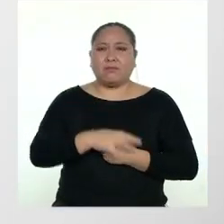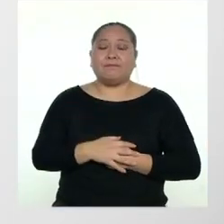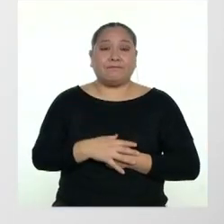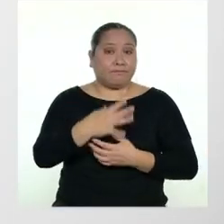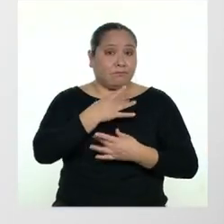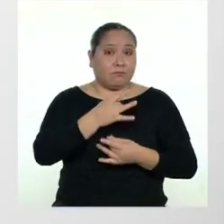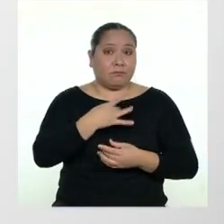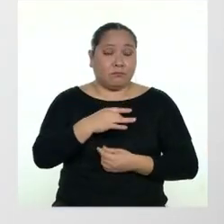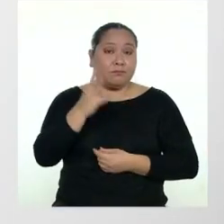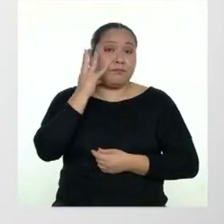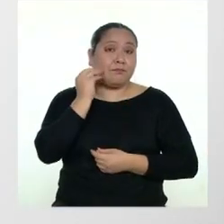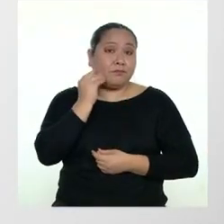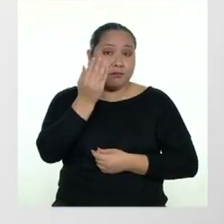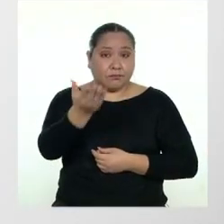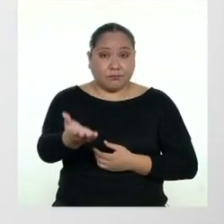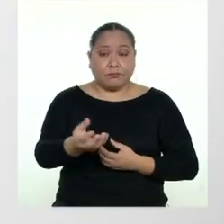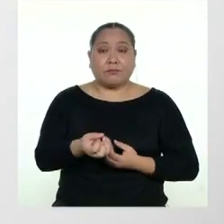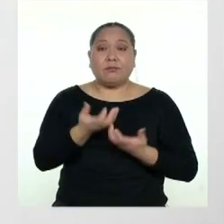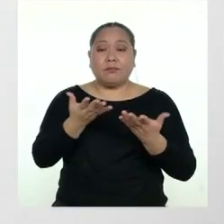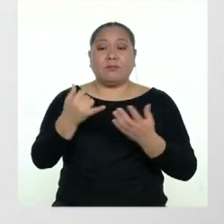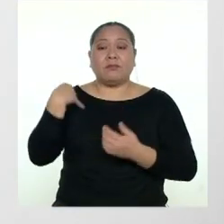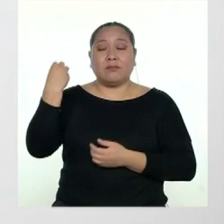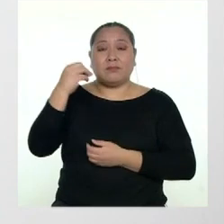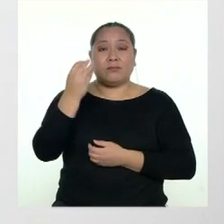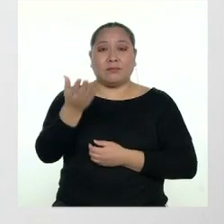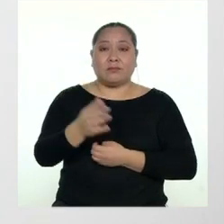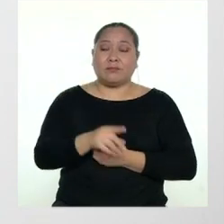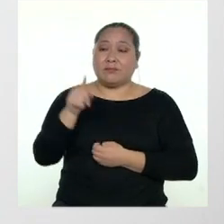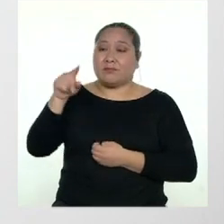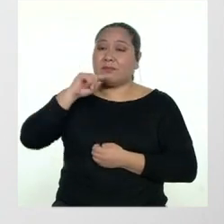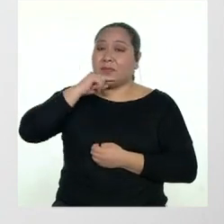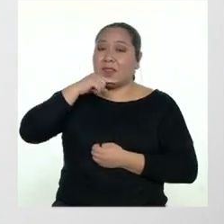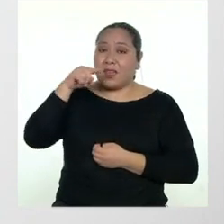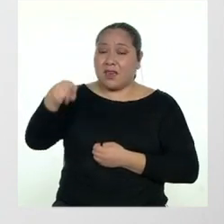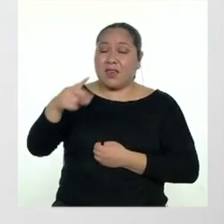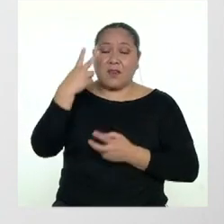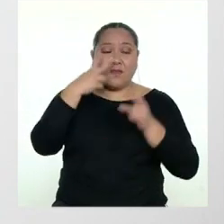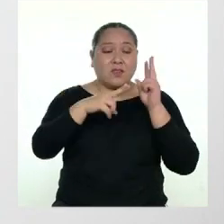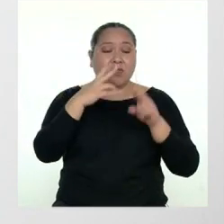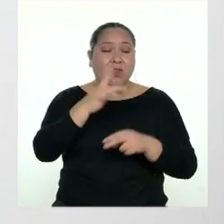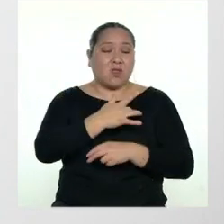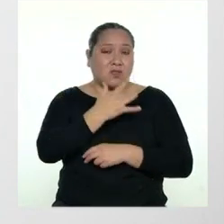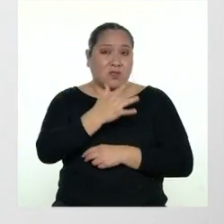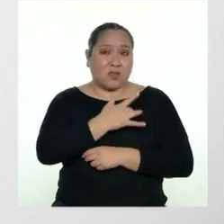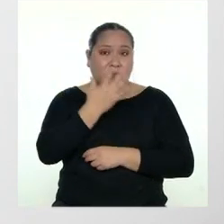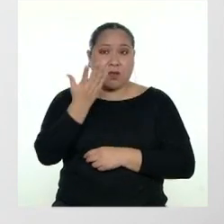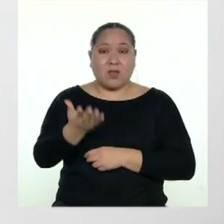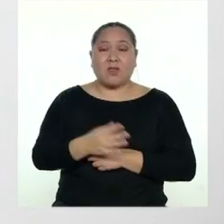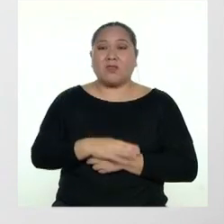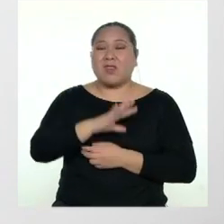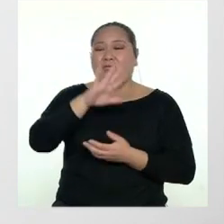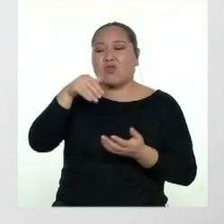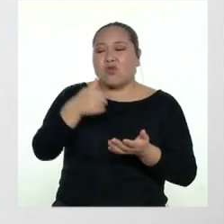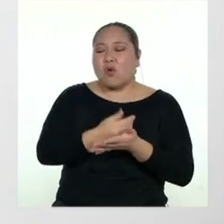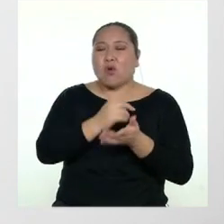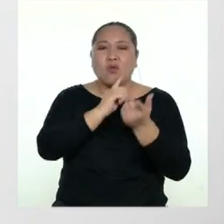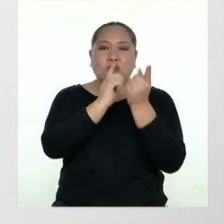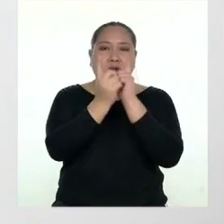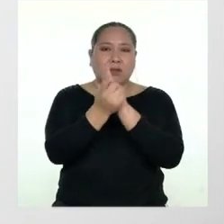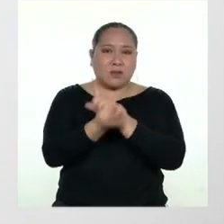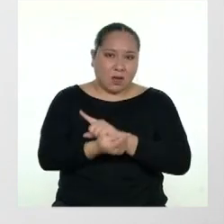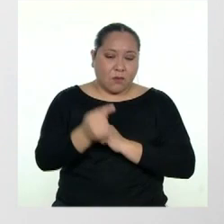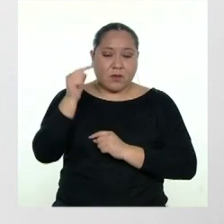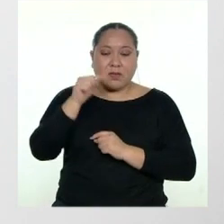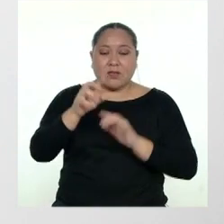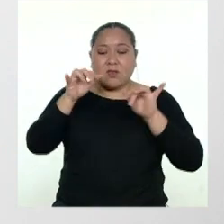Interesante la experiencia que te comparte esta adolescente. Ella se ha dado cuenta que los sentimientos que tiene debido a todos los cambios que ha conllevado